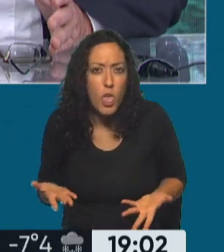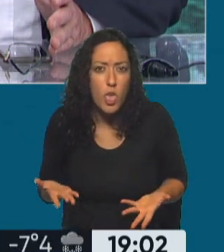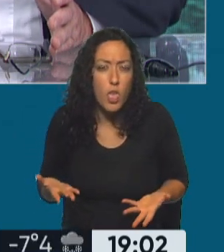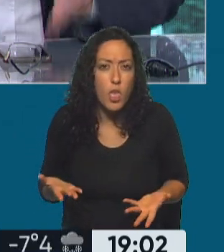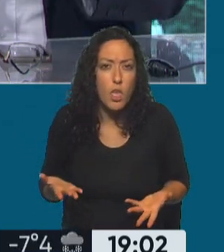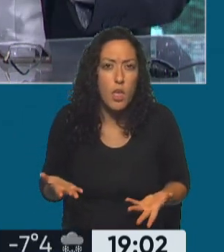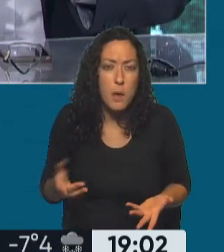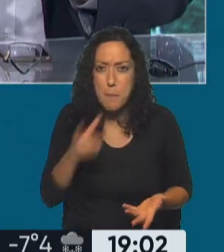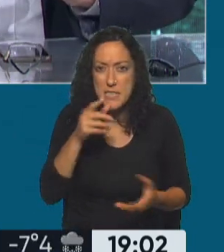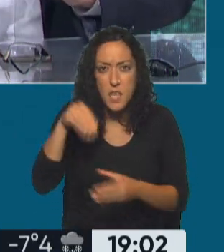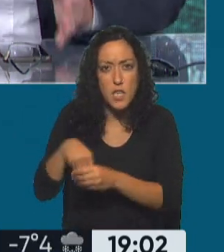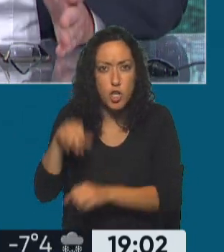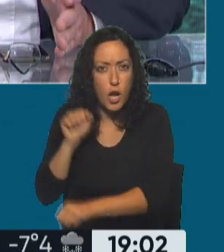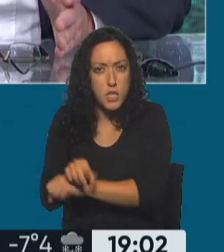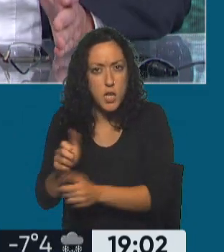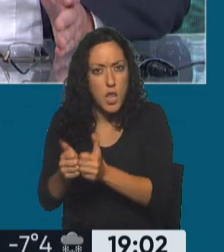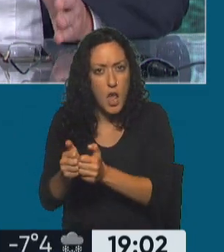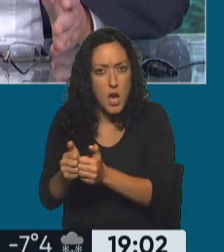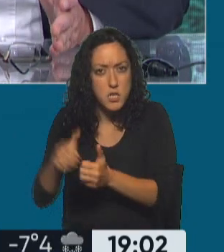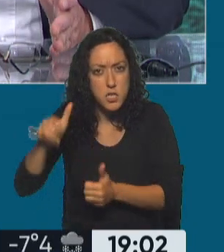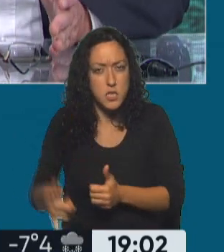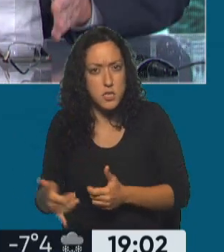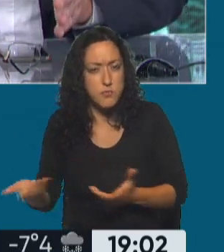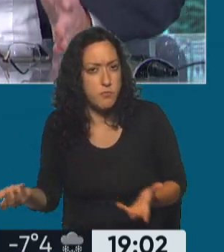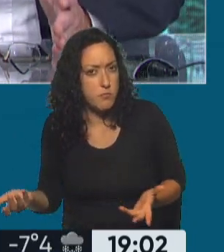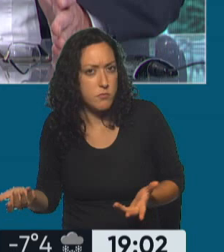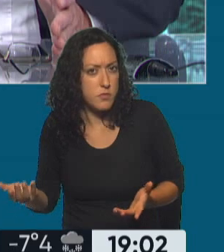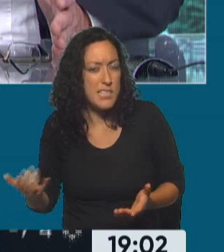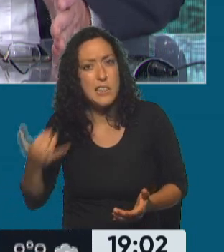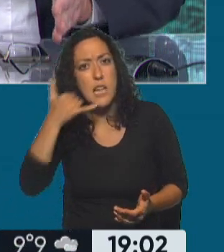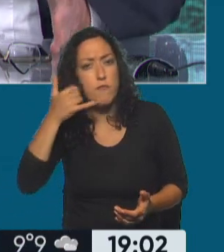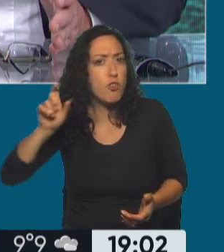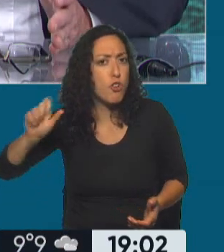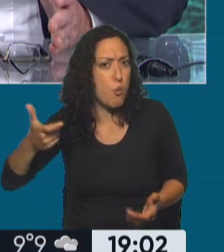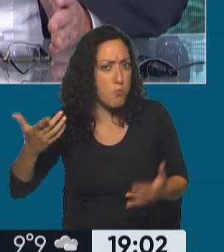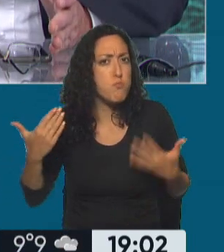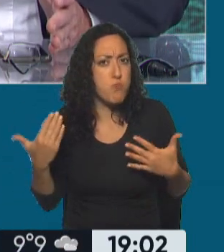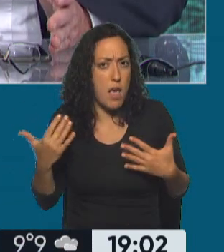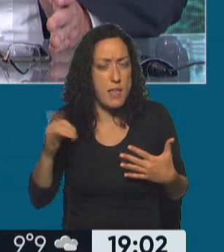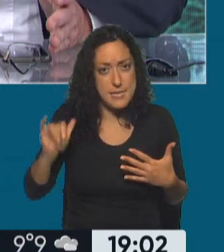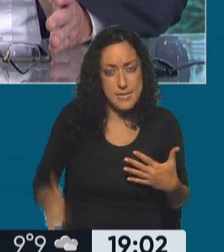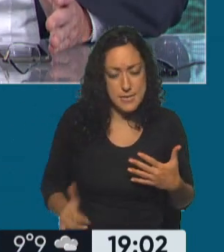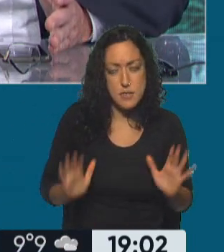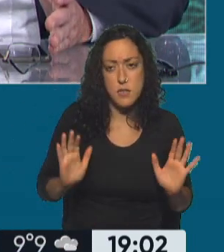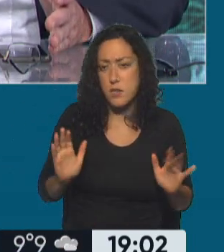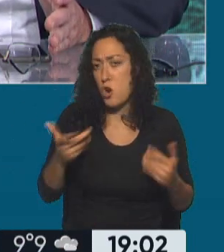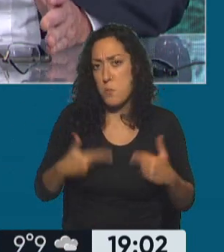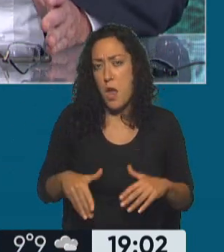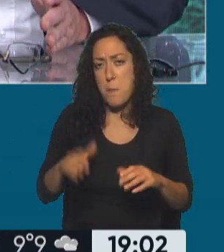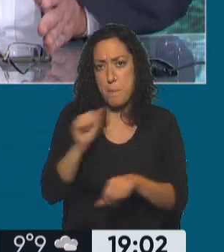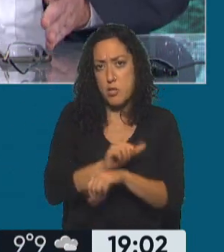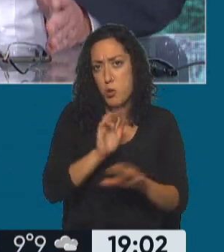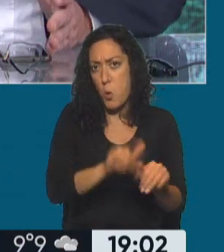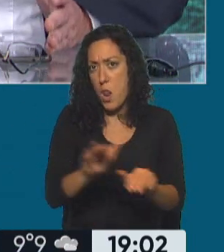propio adentro y que sí puede usar el teléfono común que tiene en la cárcel y que usan al resto de los